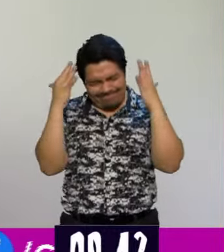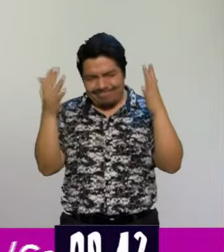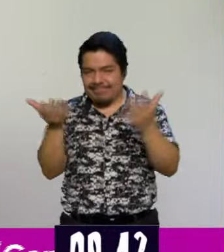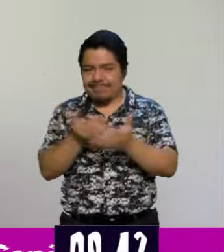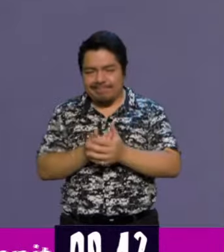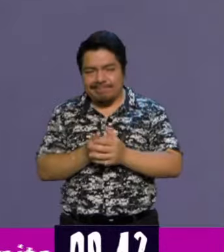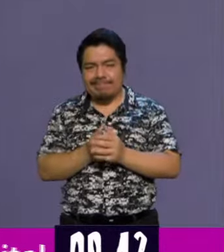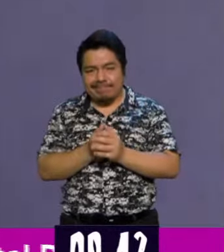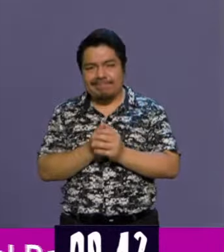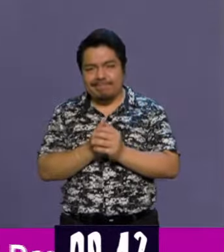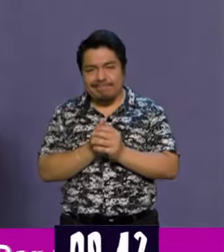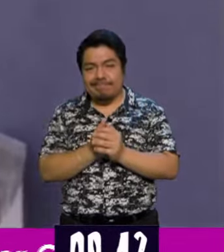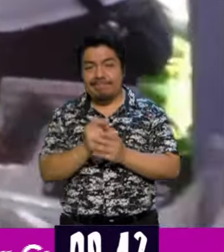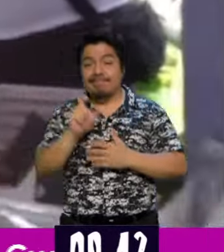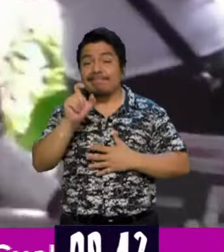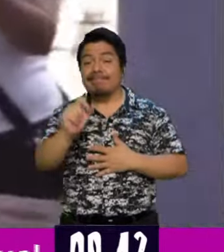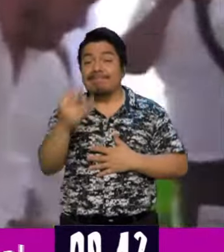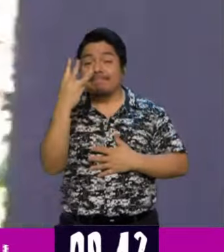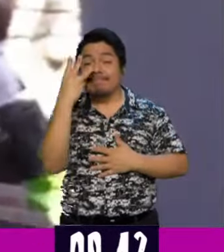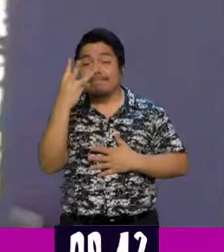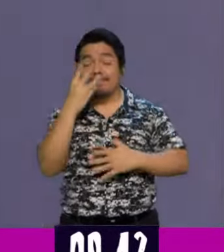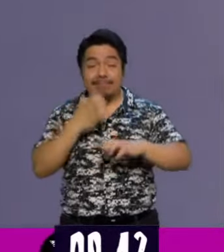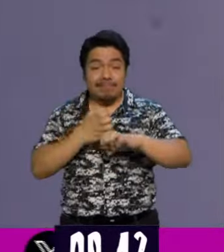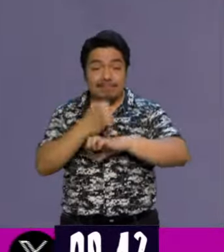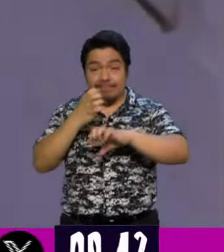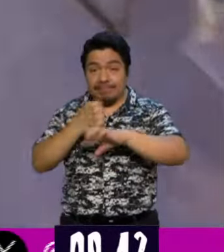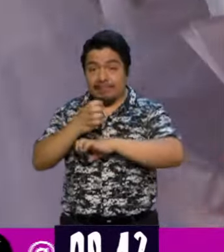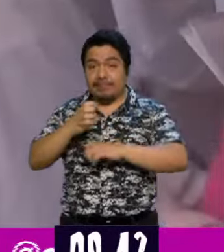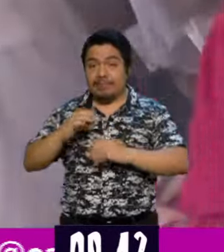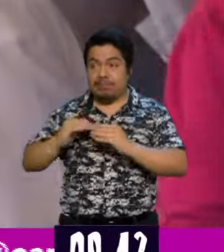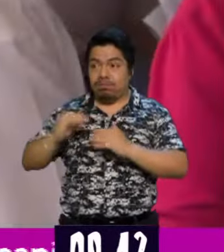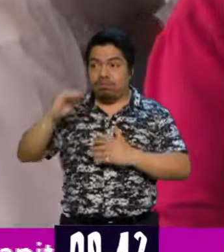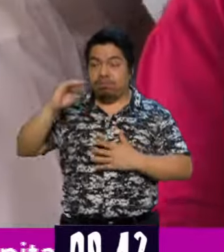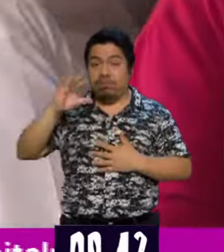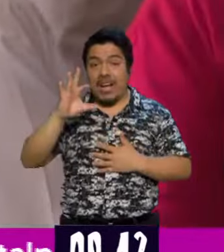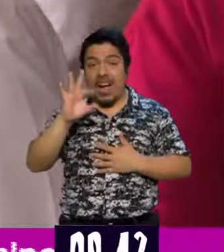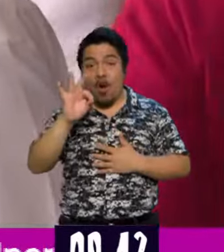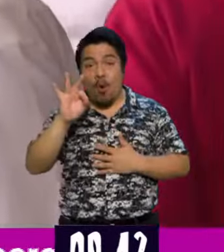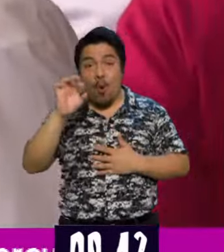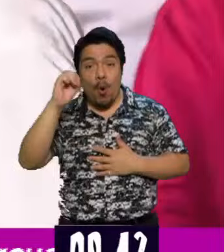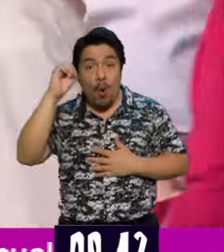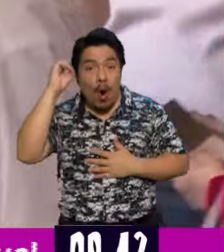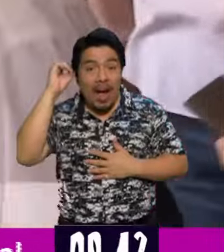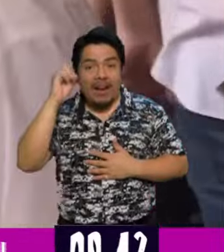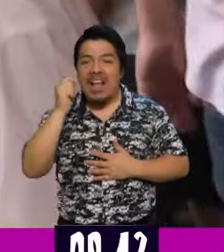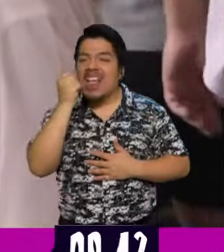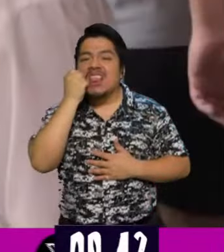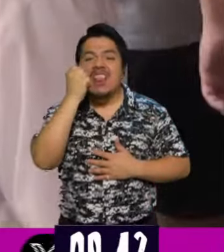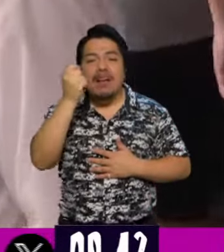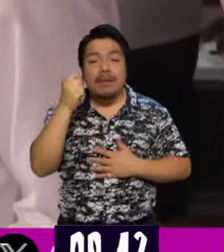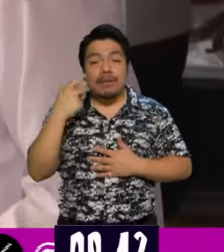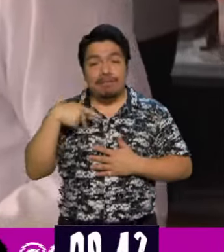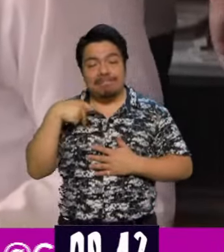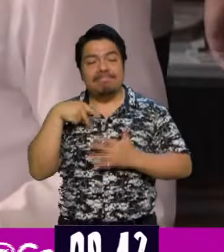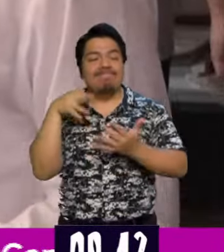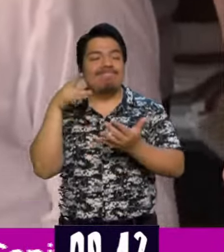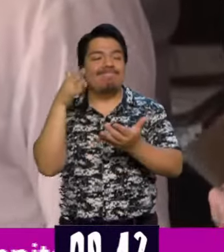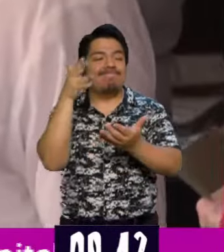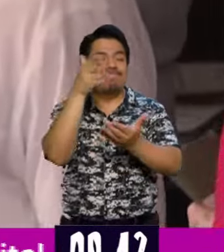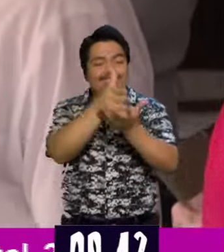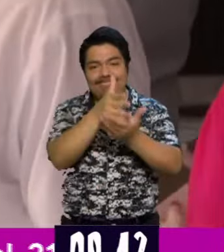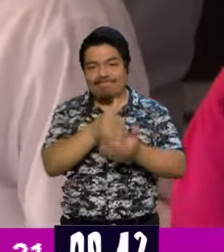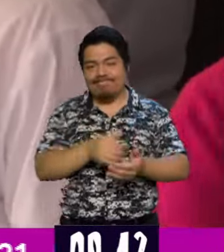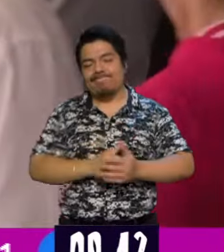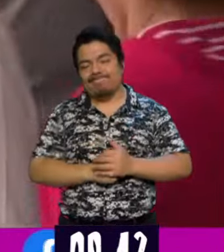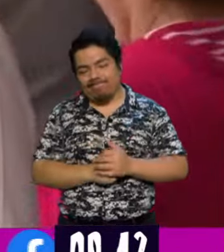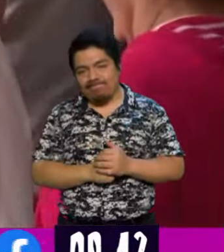¿no? 23 estados arriba de 40 grados. Y sí, claro, y ahí estaban las personas, mis, sí, amores. Y